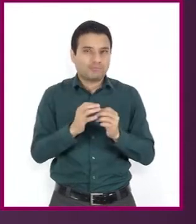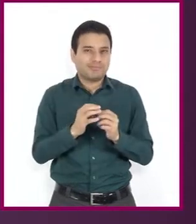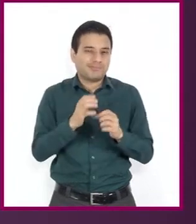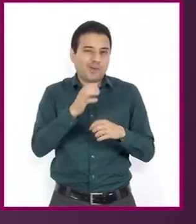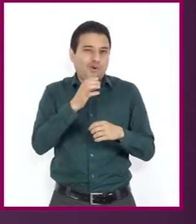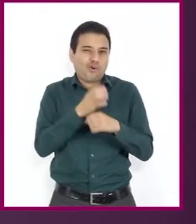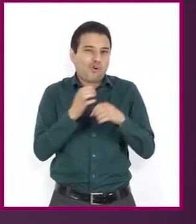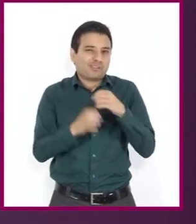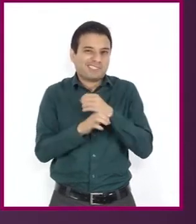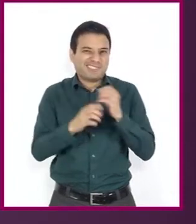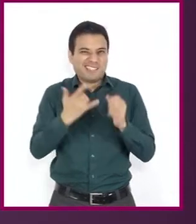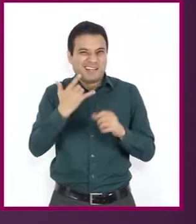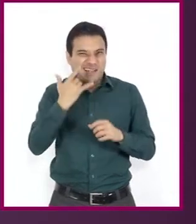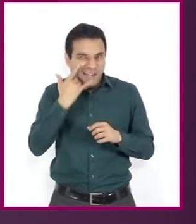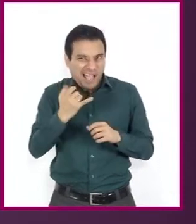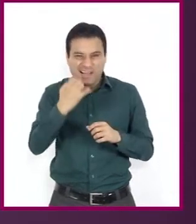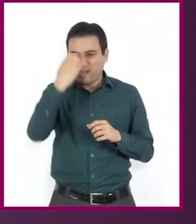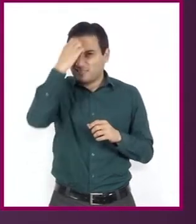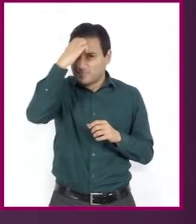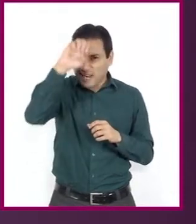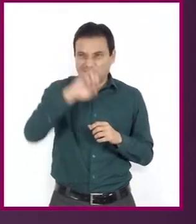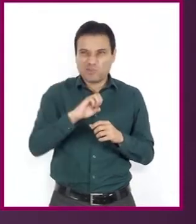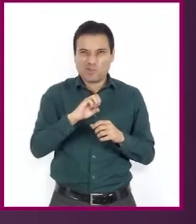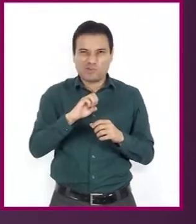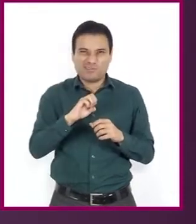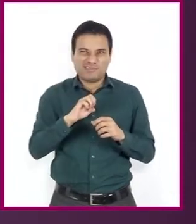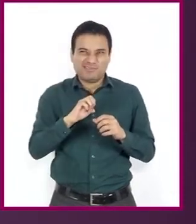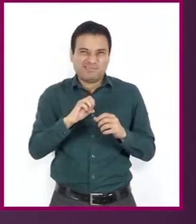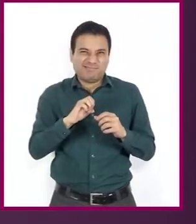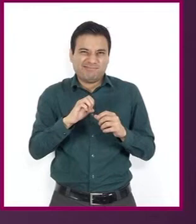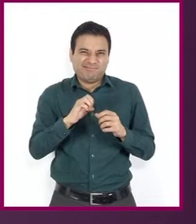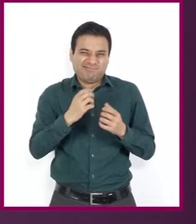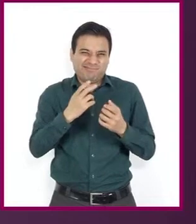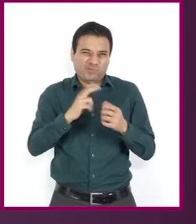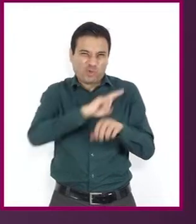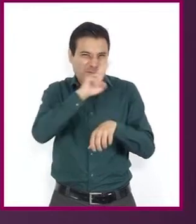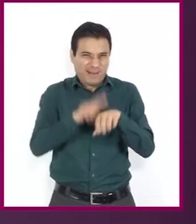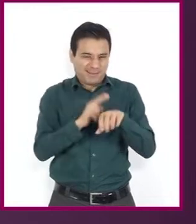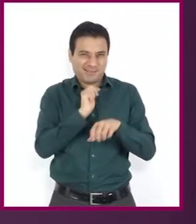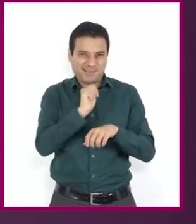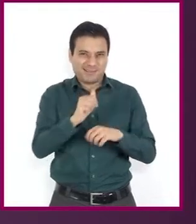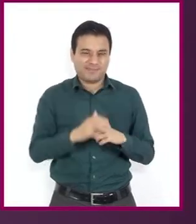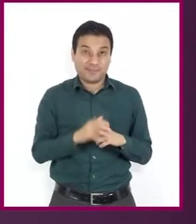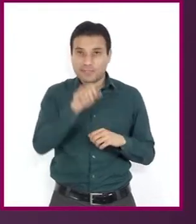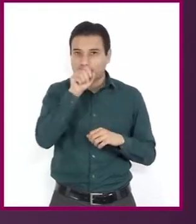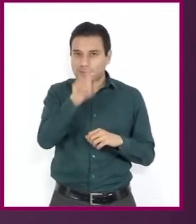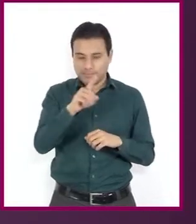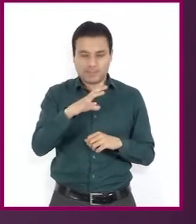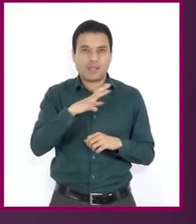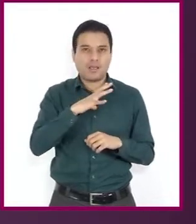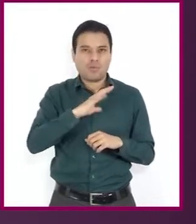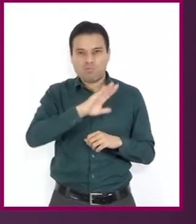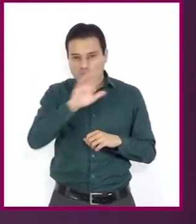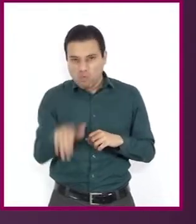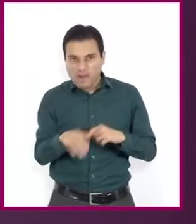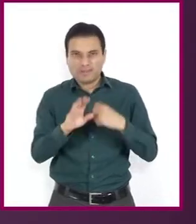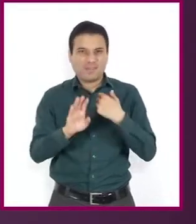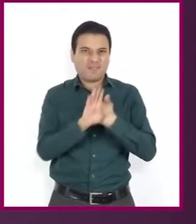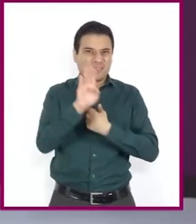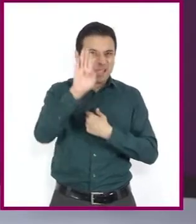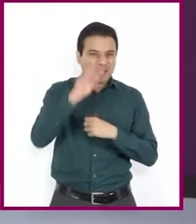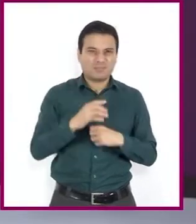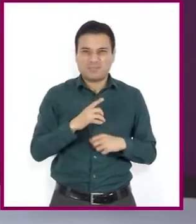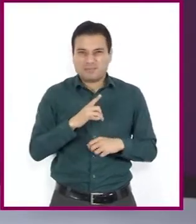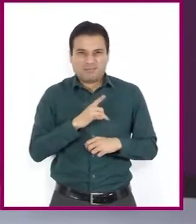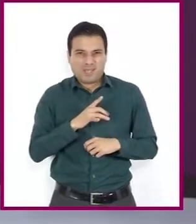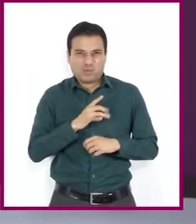sobrenatural, desconocido, oscuro o paranormal, además que presenta muerte o fantasmas y situaciones de